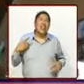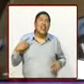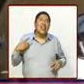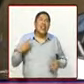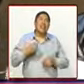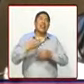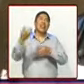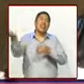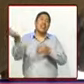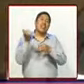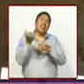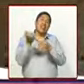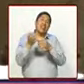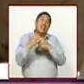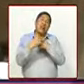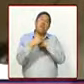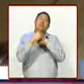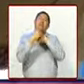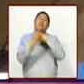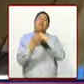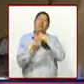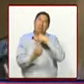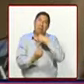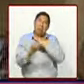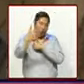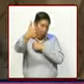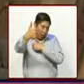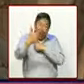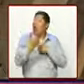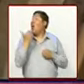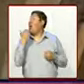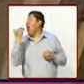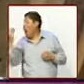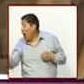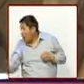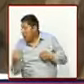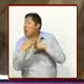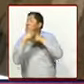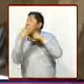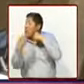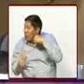una mandarina para decirle a esta señorita, lo estás haciendo bien.